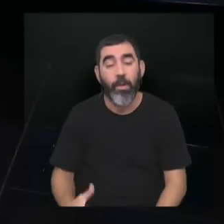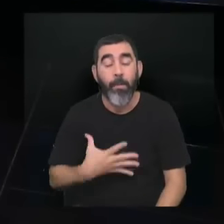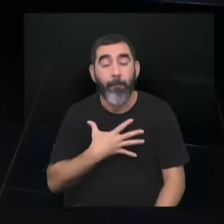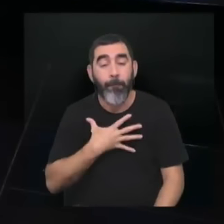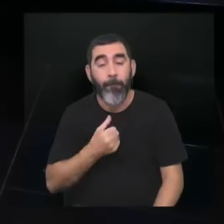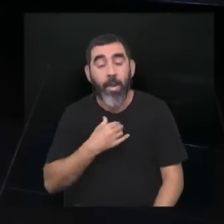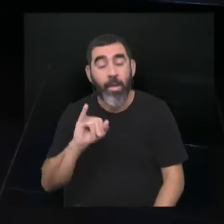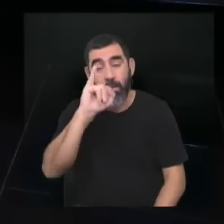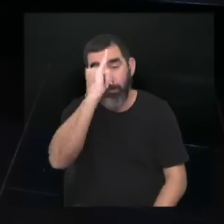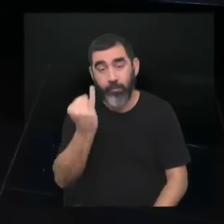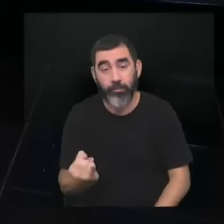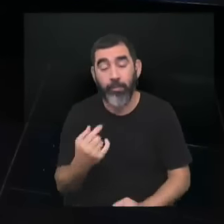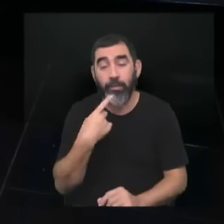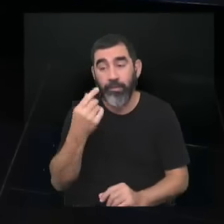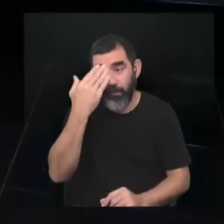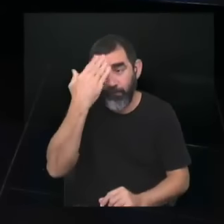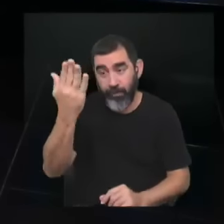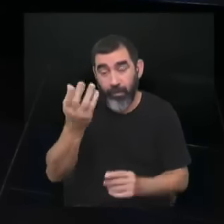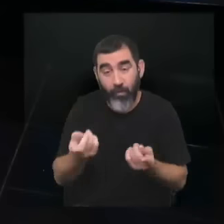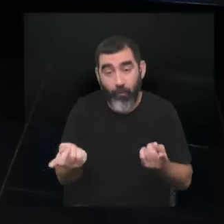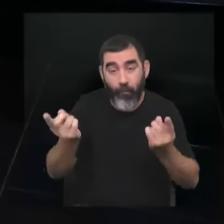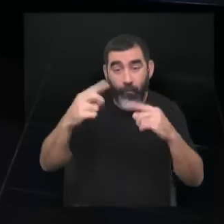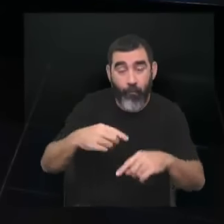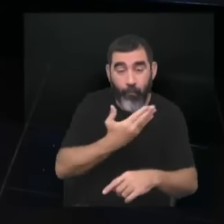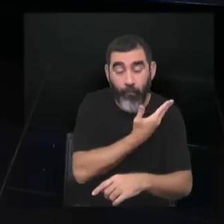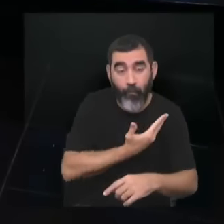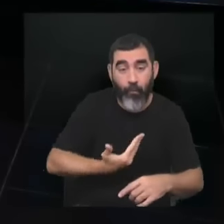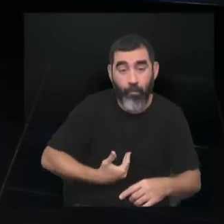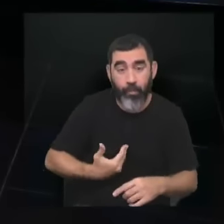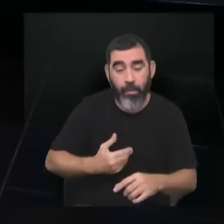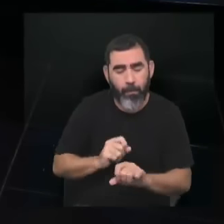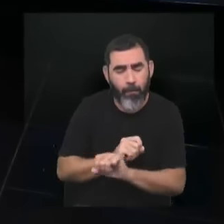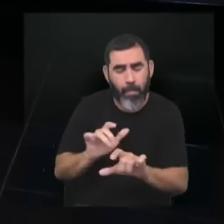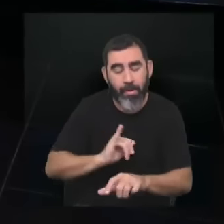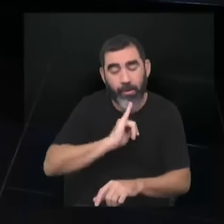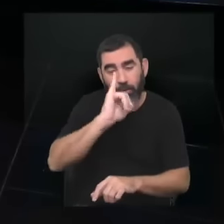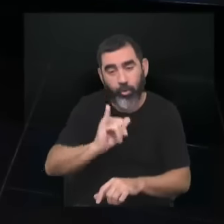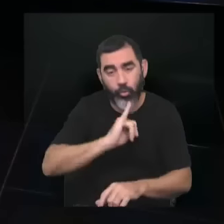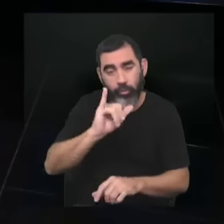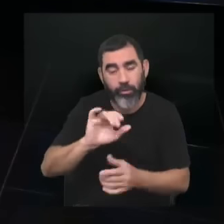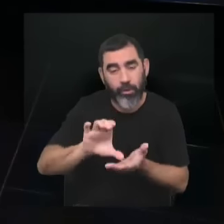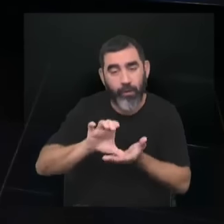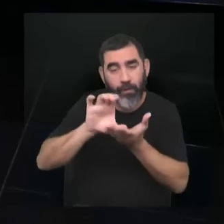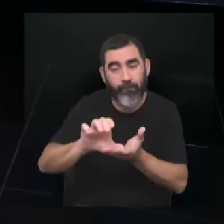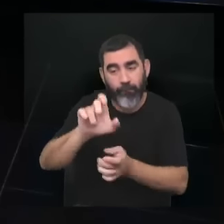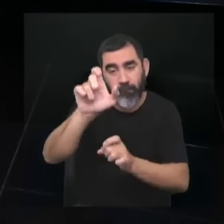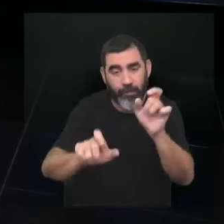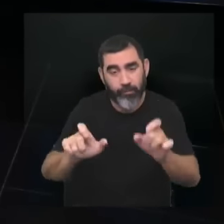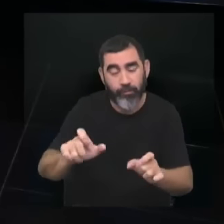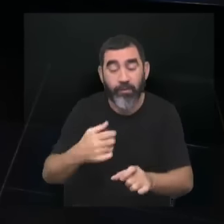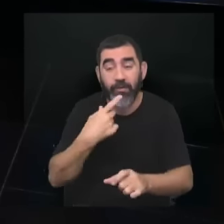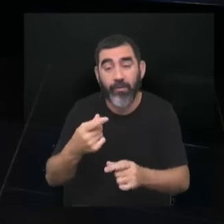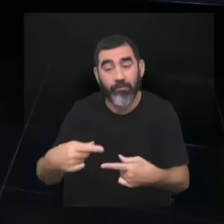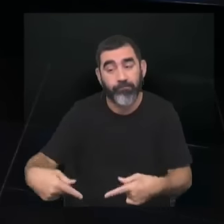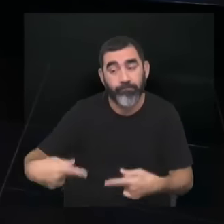blancas Álvaro Delgado dijo que si el frente amplio vuelve al gobierno será una mala noticia para los inversores al considerar que los